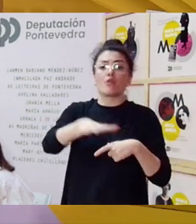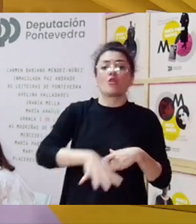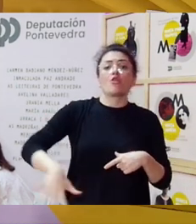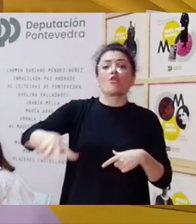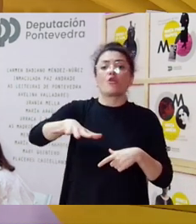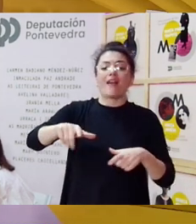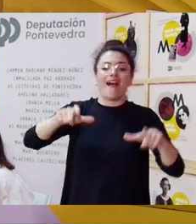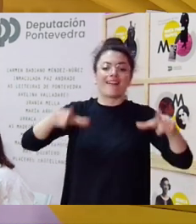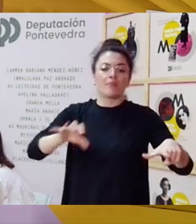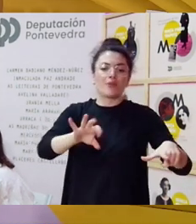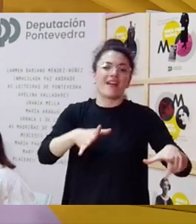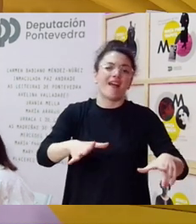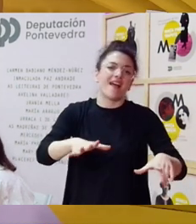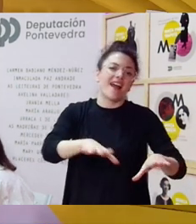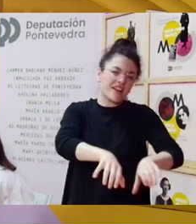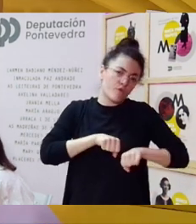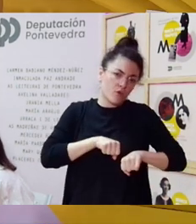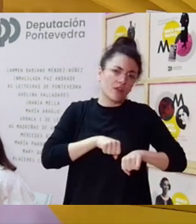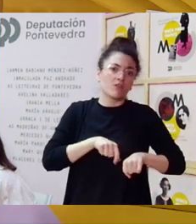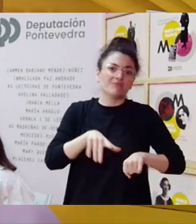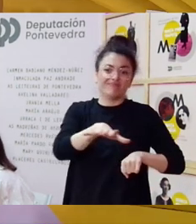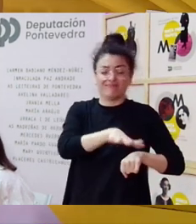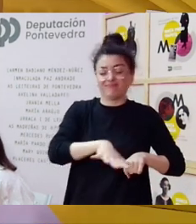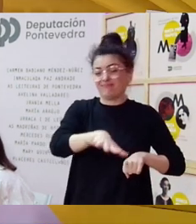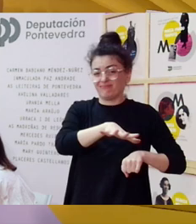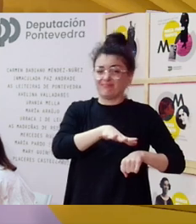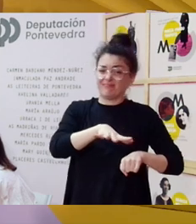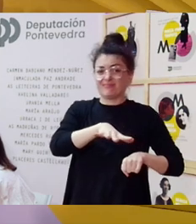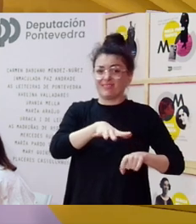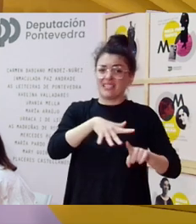refuxados en moi malas condicións.